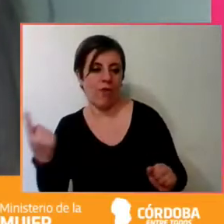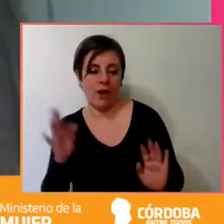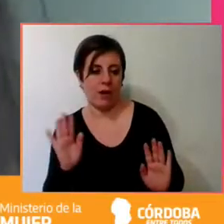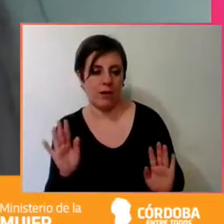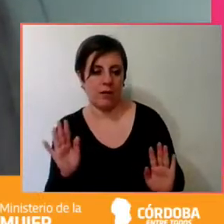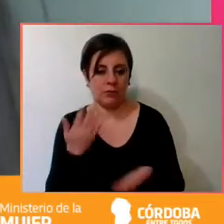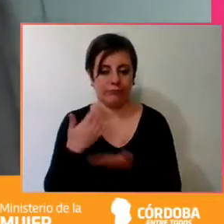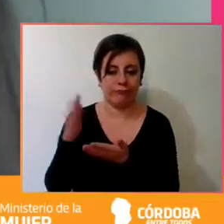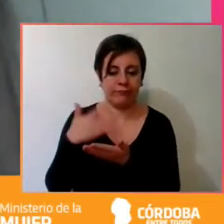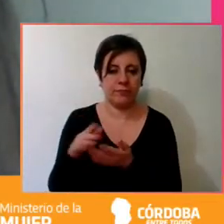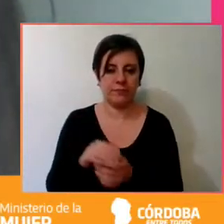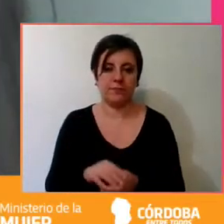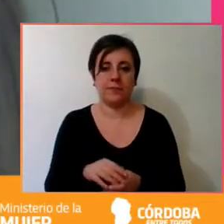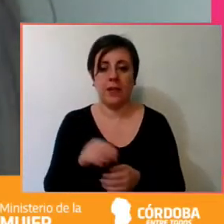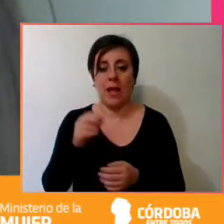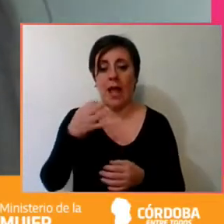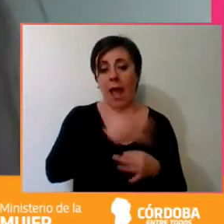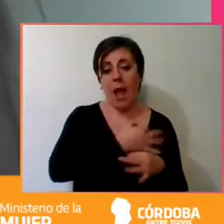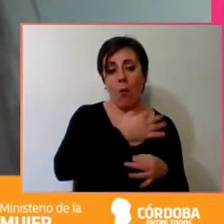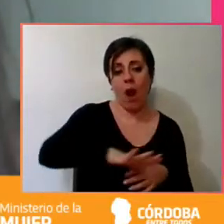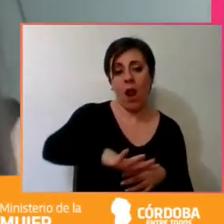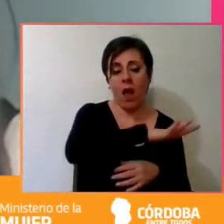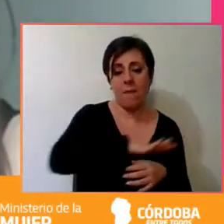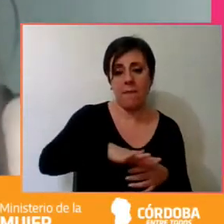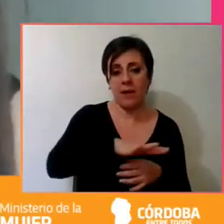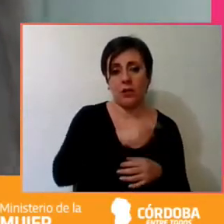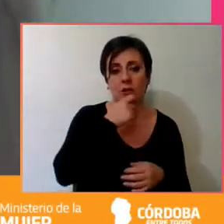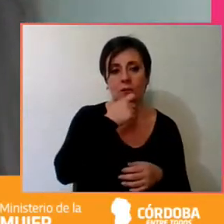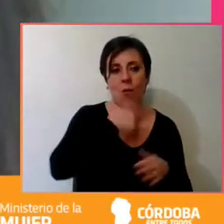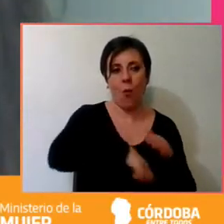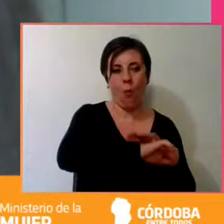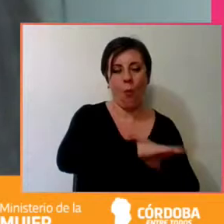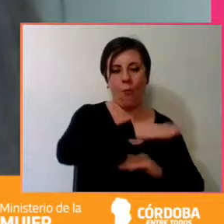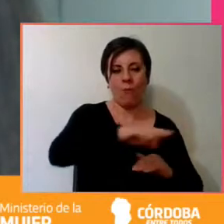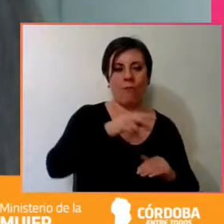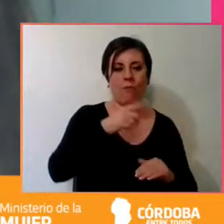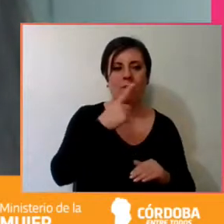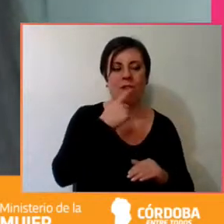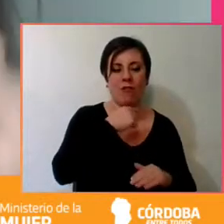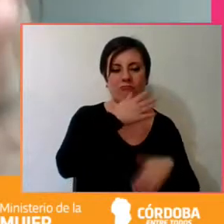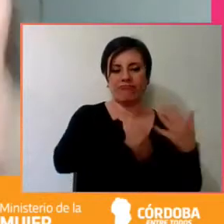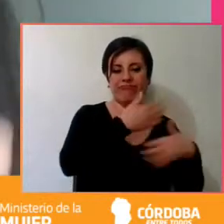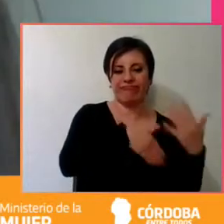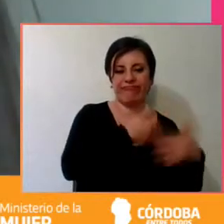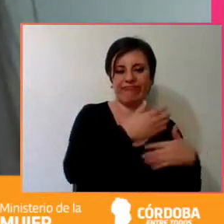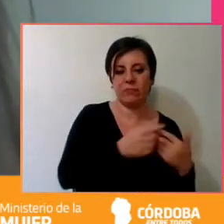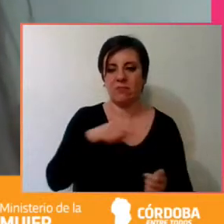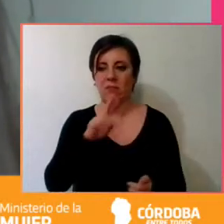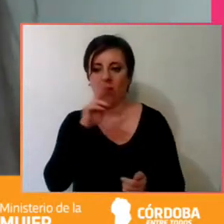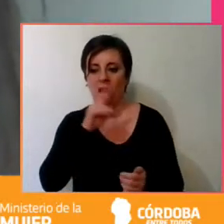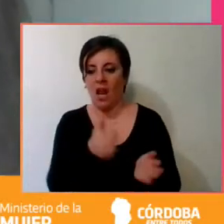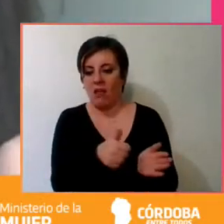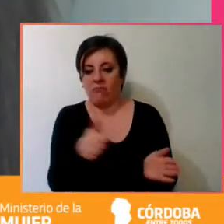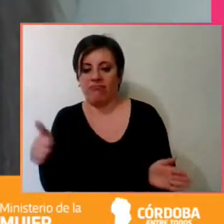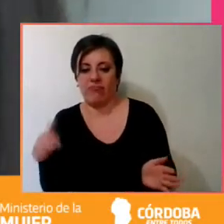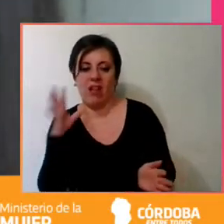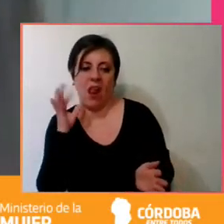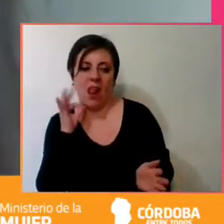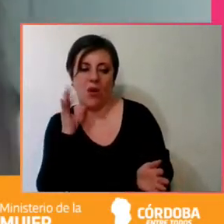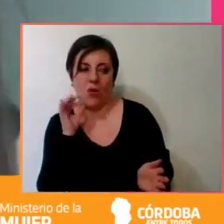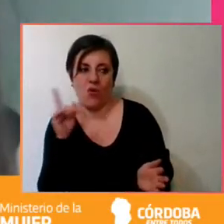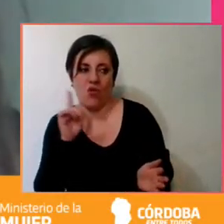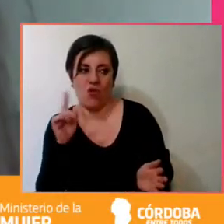la plaza de la escuela, donde los niños puedan jugar al fútbol y las niñas quedan relegadas al espacio marginal para jugar a algo que no